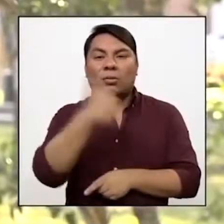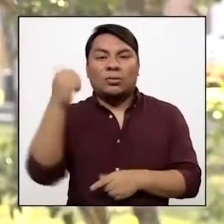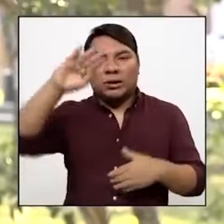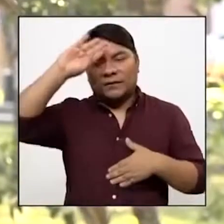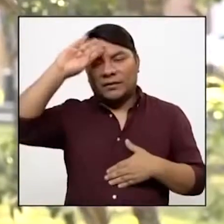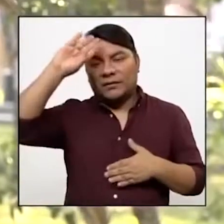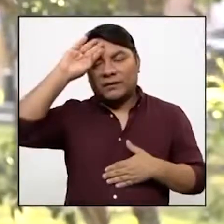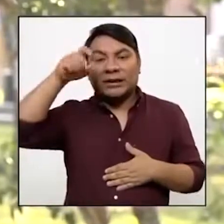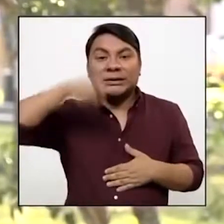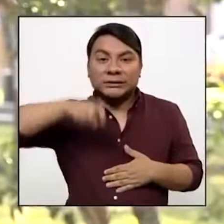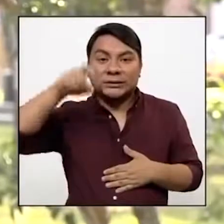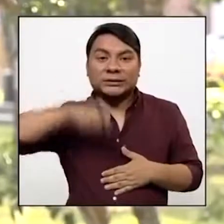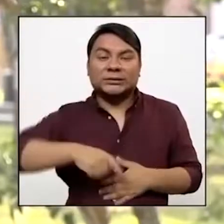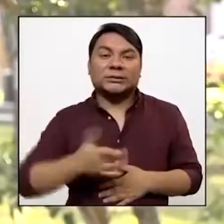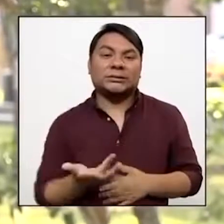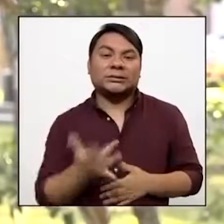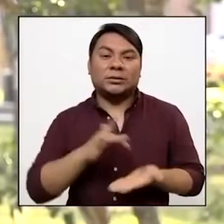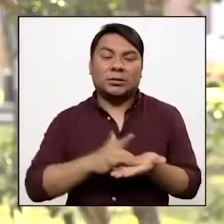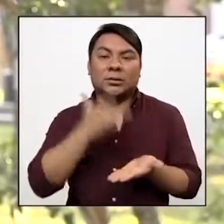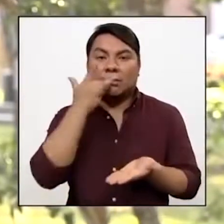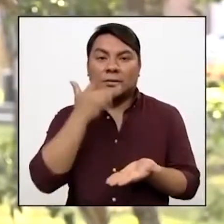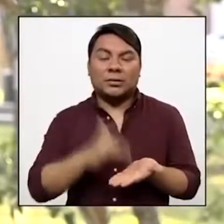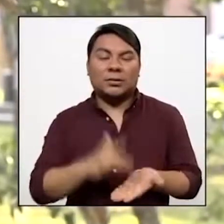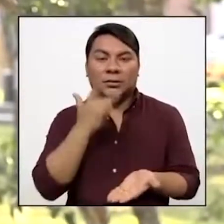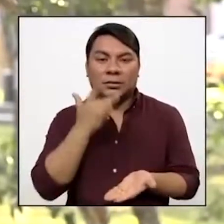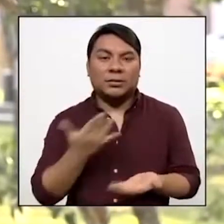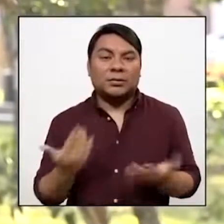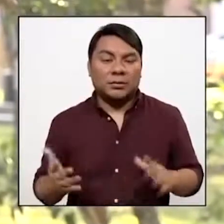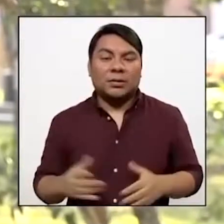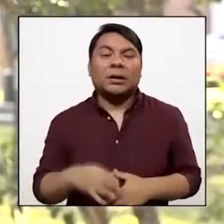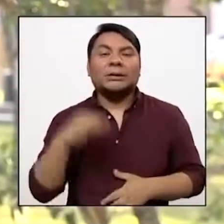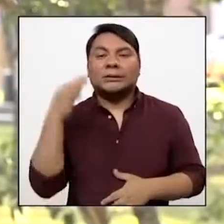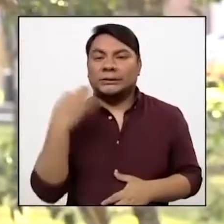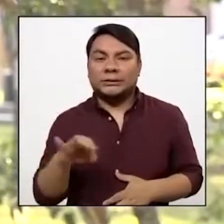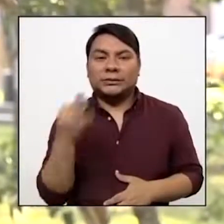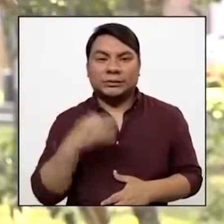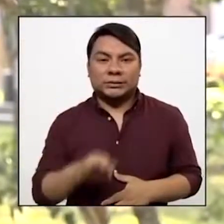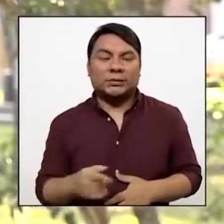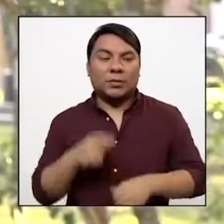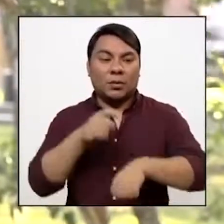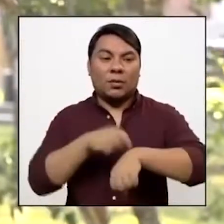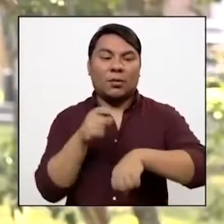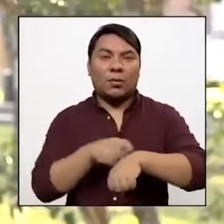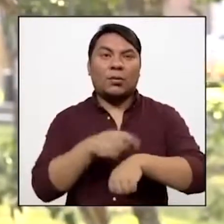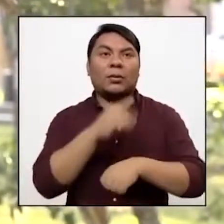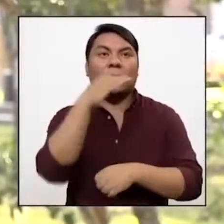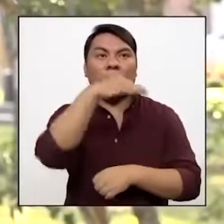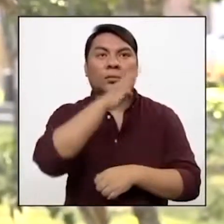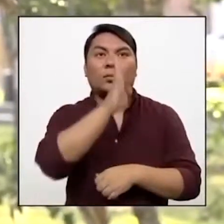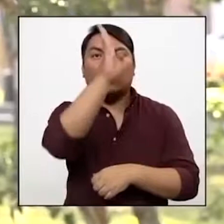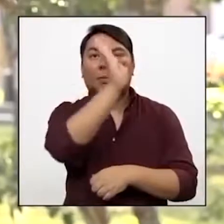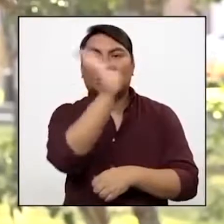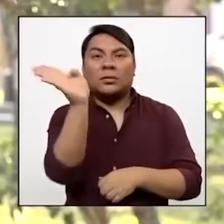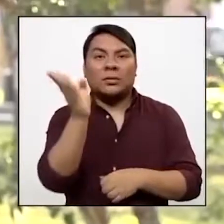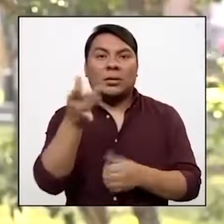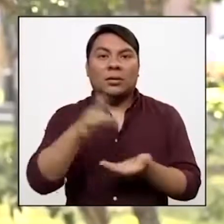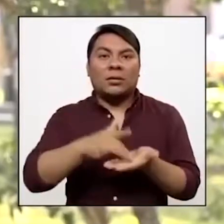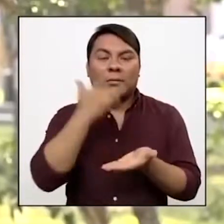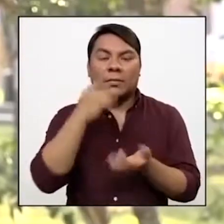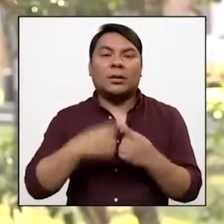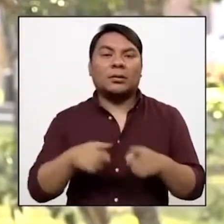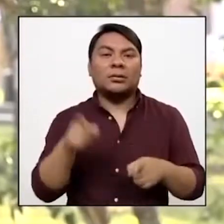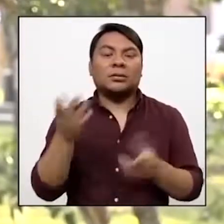que ameriten el mantener una medicación a determinados horarios, porque también podemos quedar atrapados